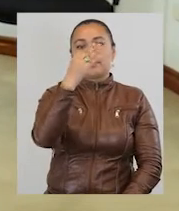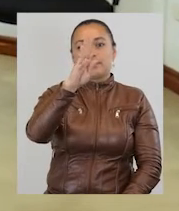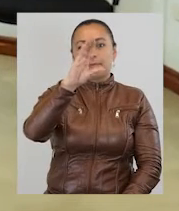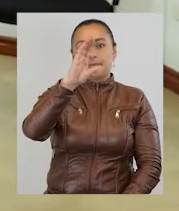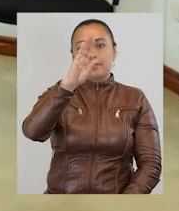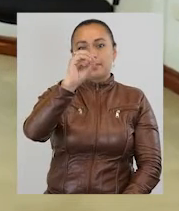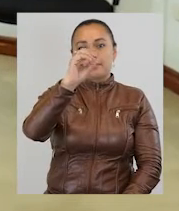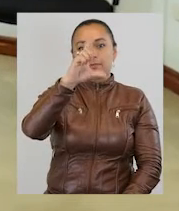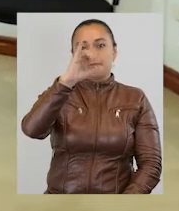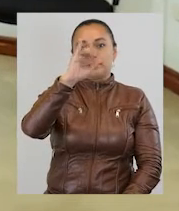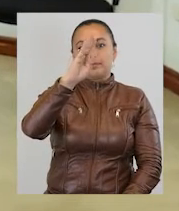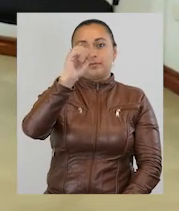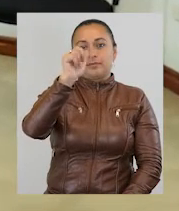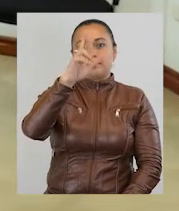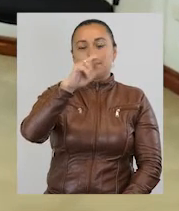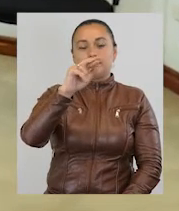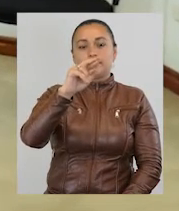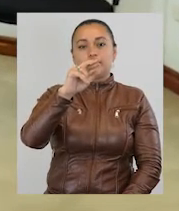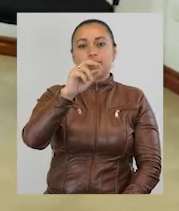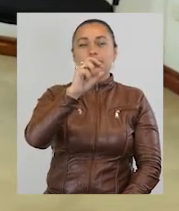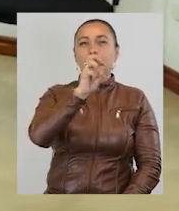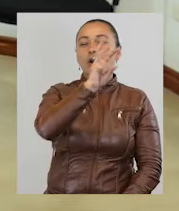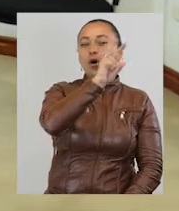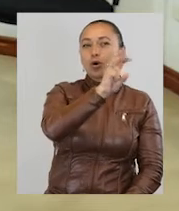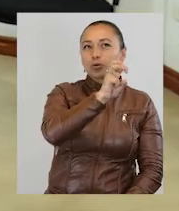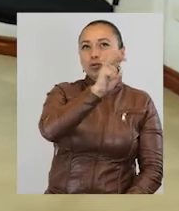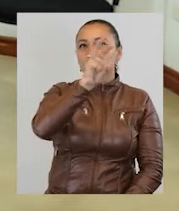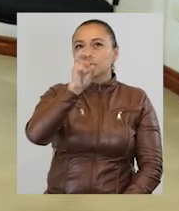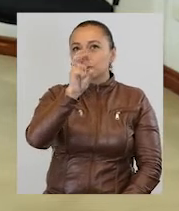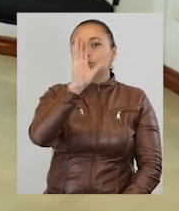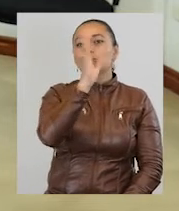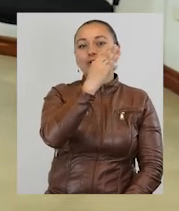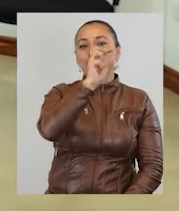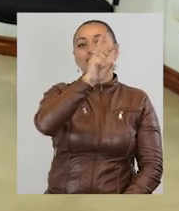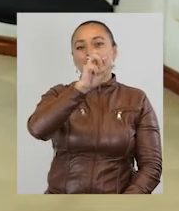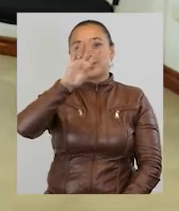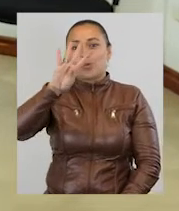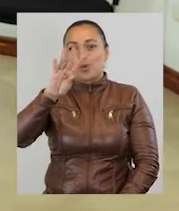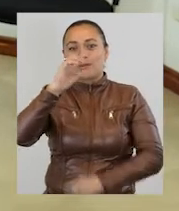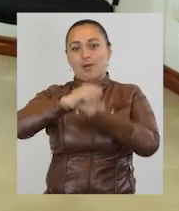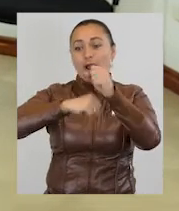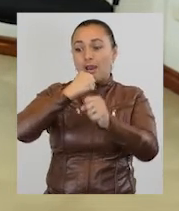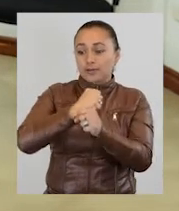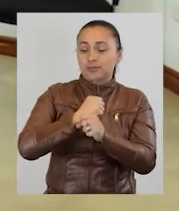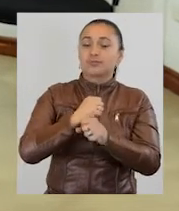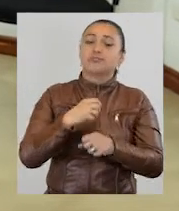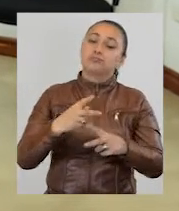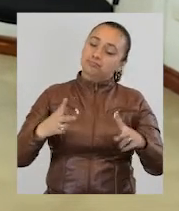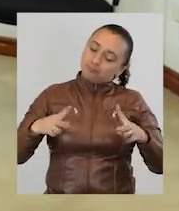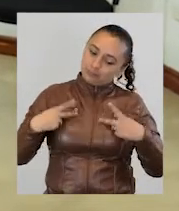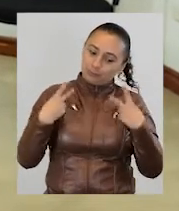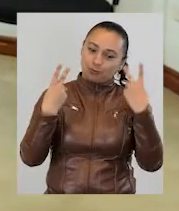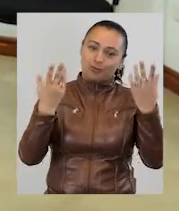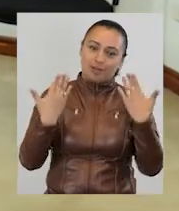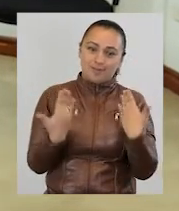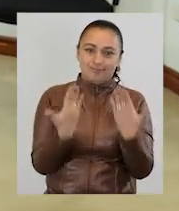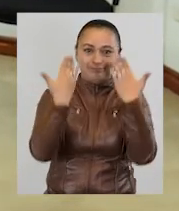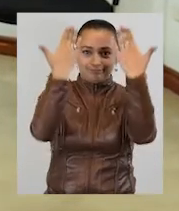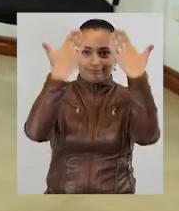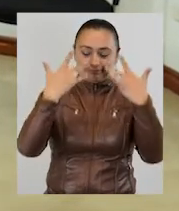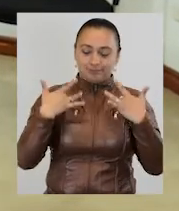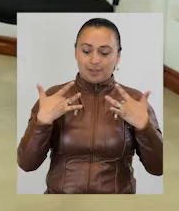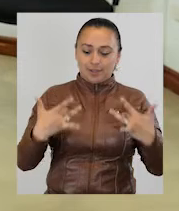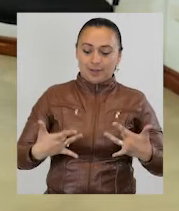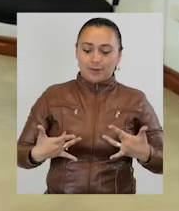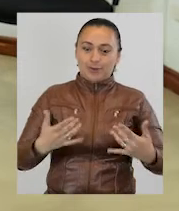Lasso al cumplir 88 y 84 años. Que cada minuto de sus vidas esté repleto